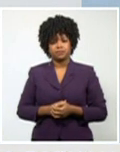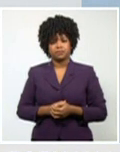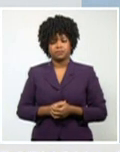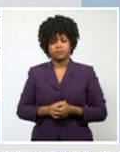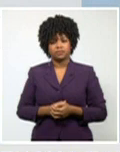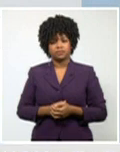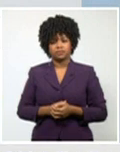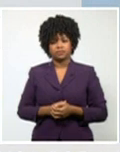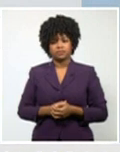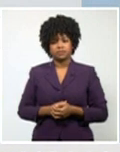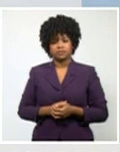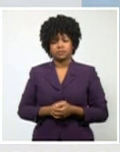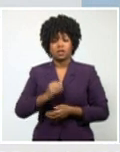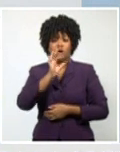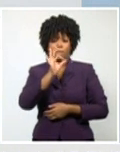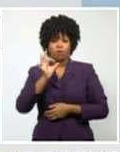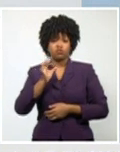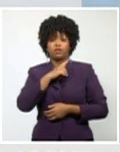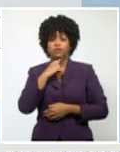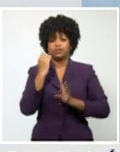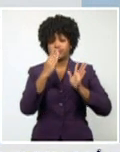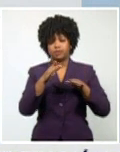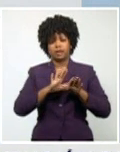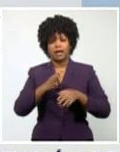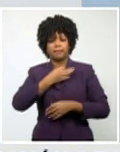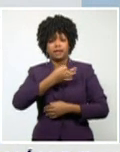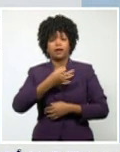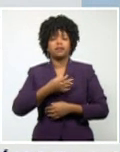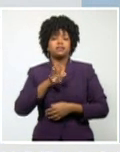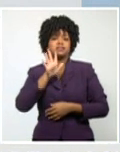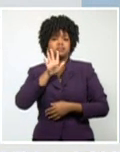de letalidad, como dijimos anteriormente, de un